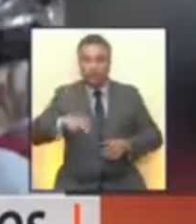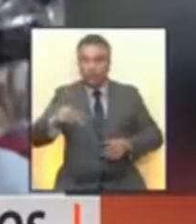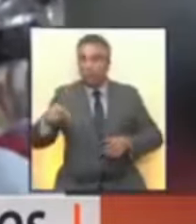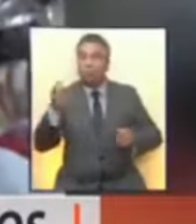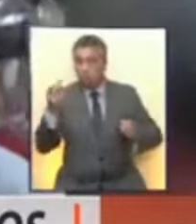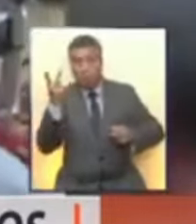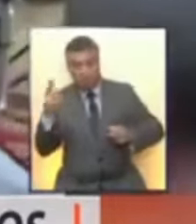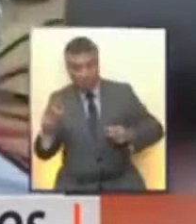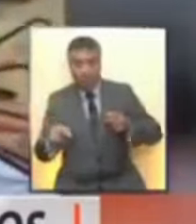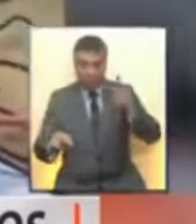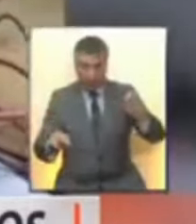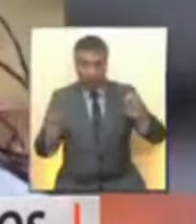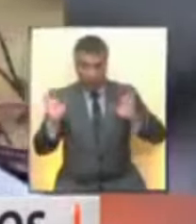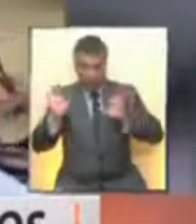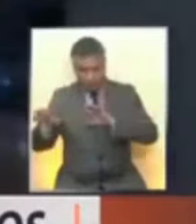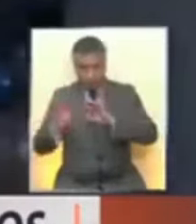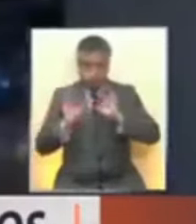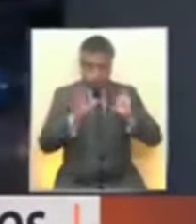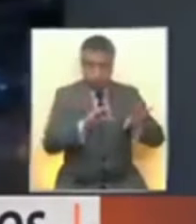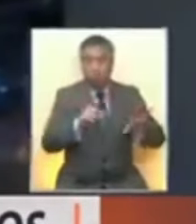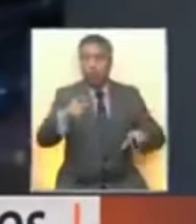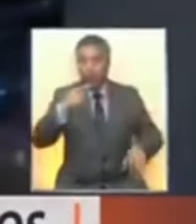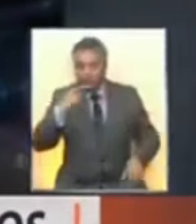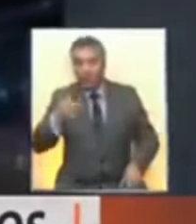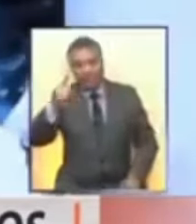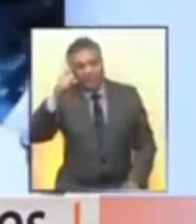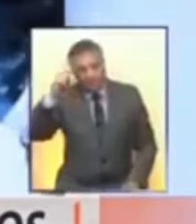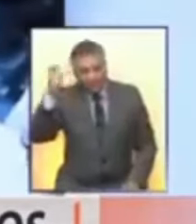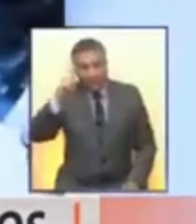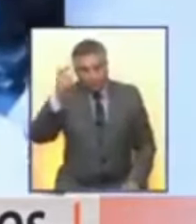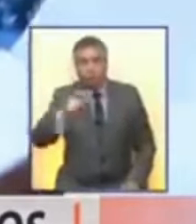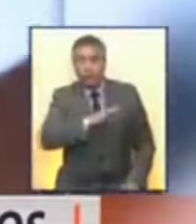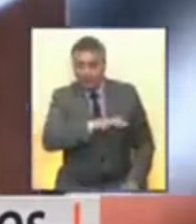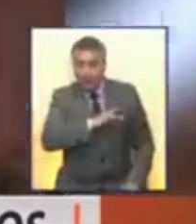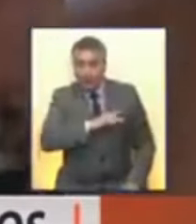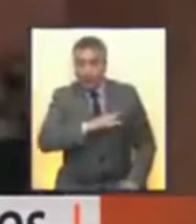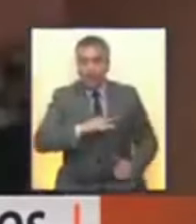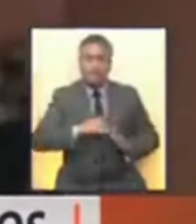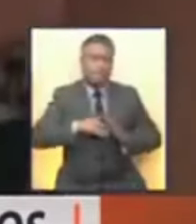integrantes, aunque lo cierto es que los que se declaran inventores en Chile son muchos, muchos más.